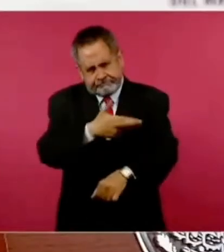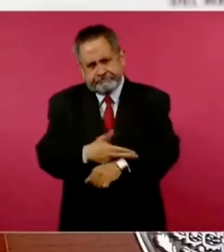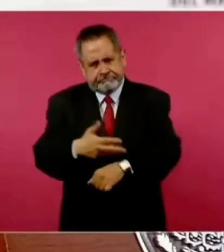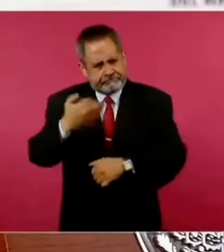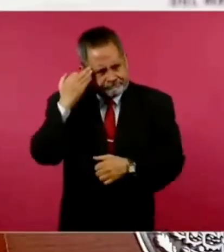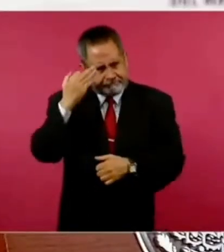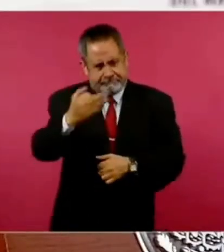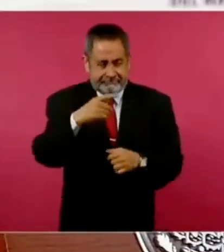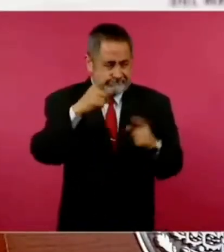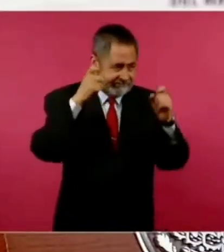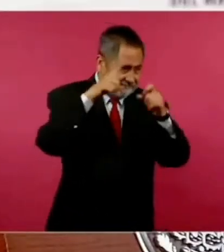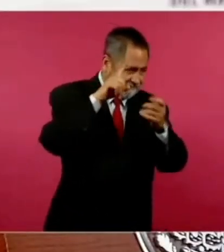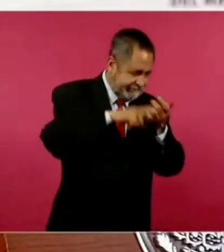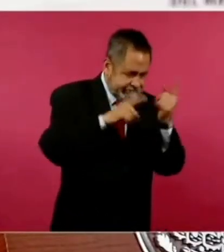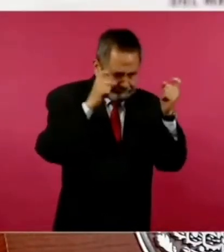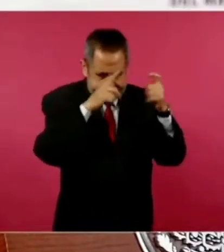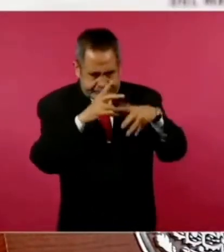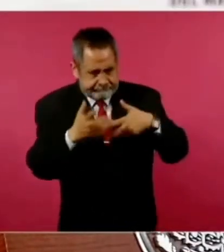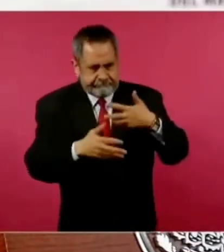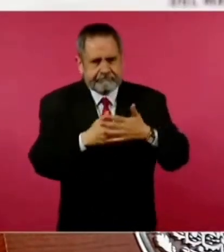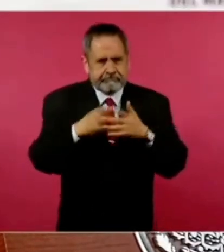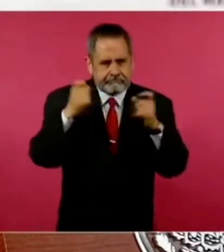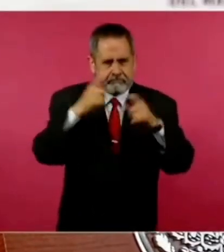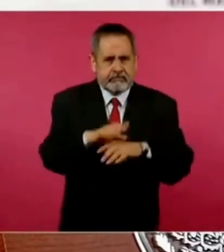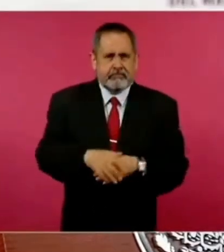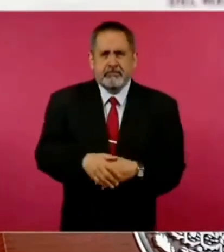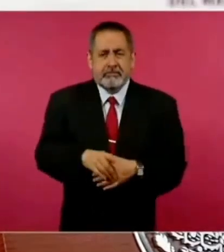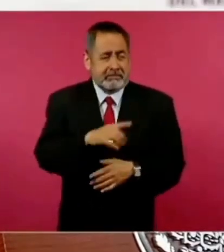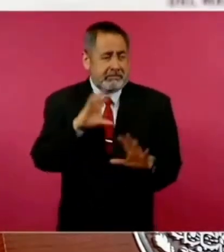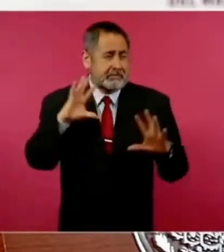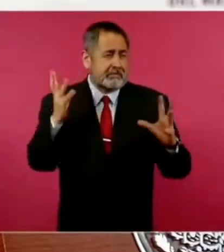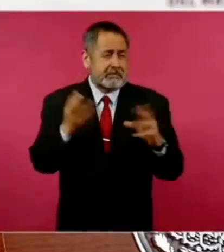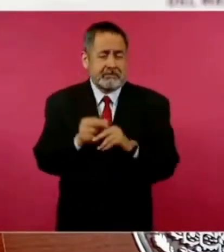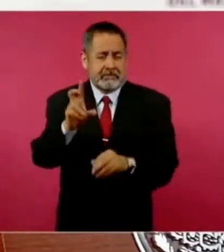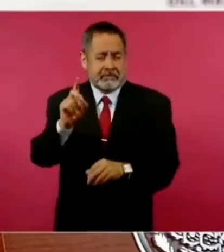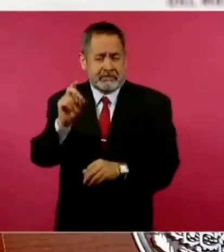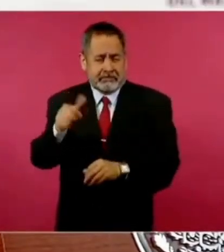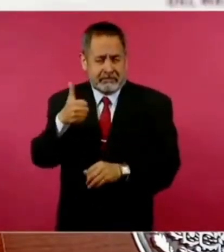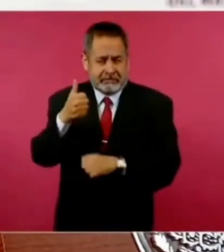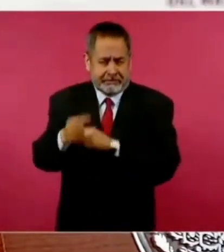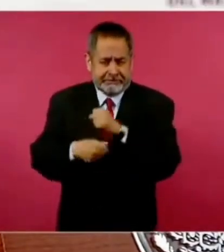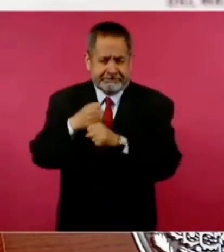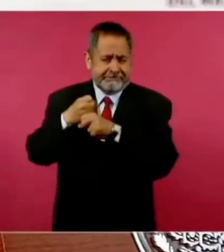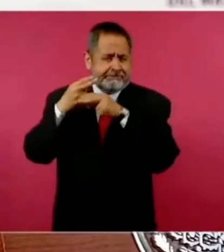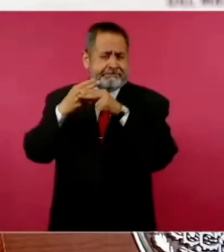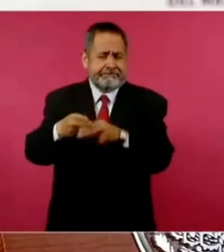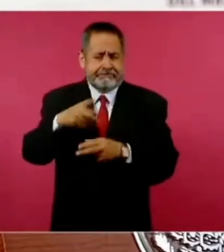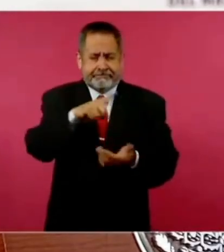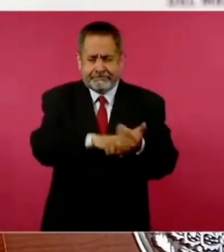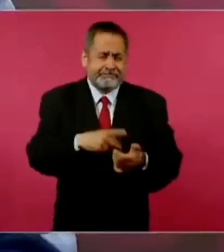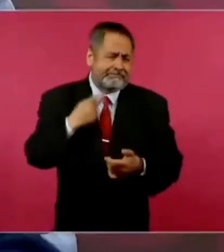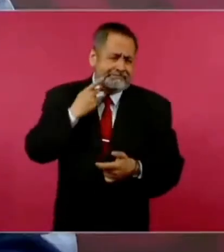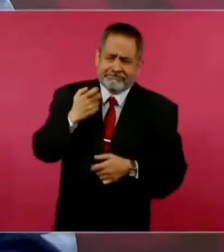porque es complejo. Fueron 36 años de política de pillaje,